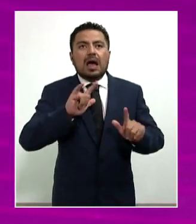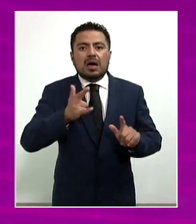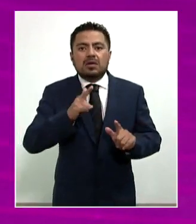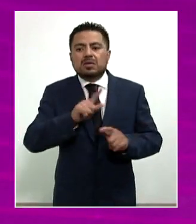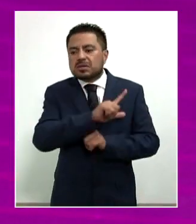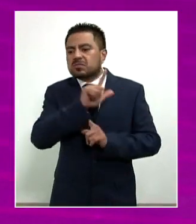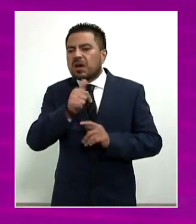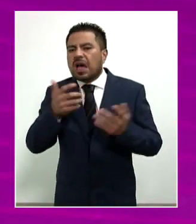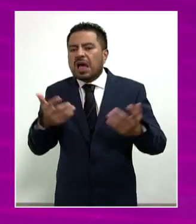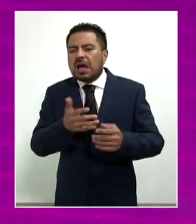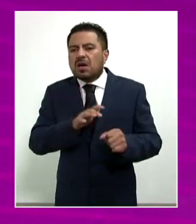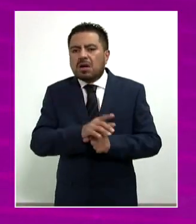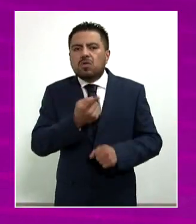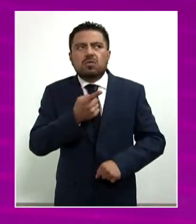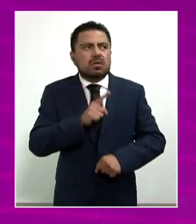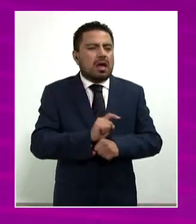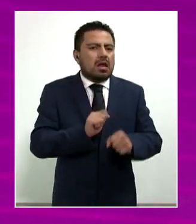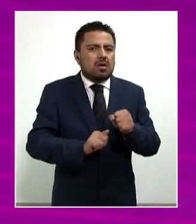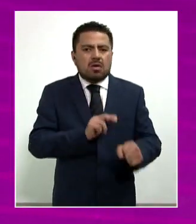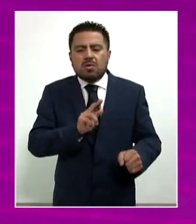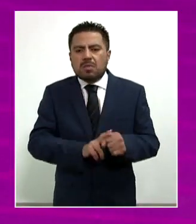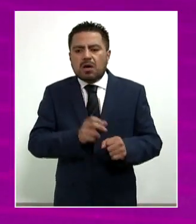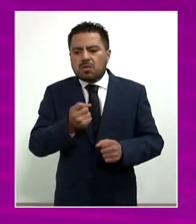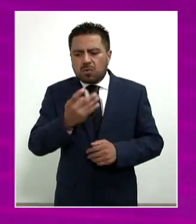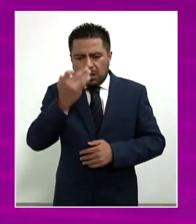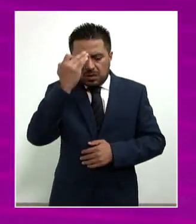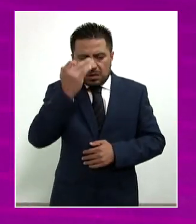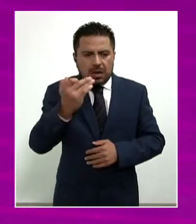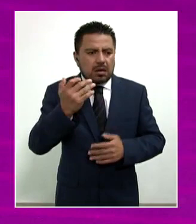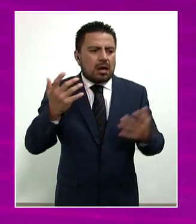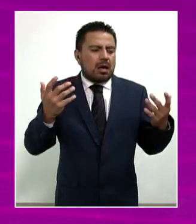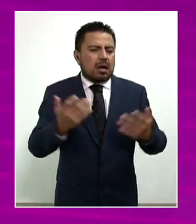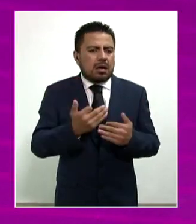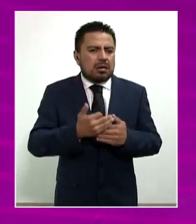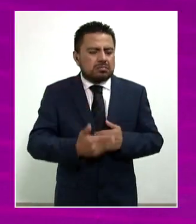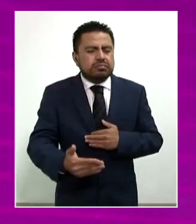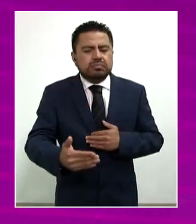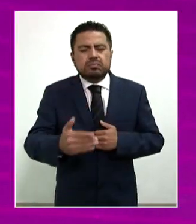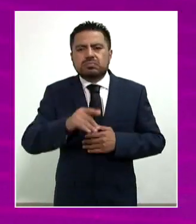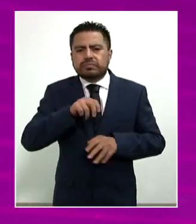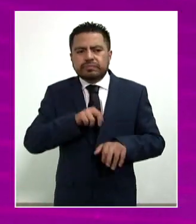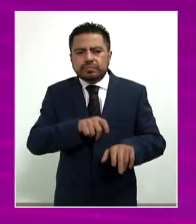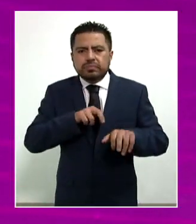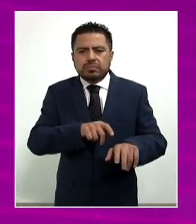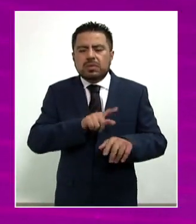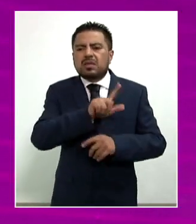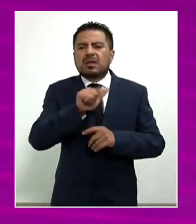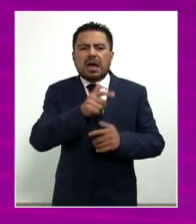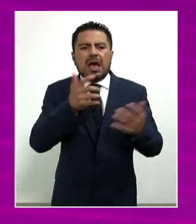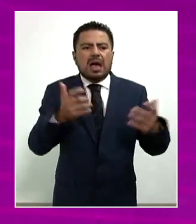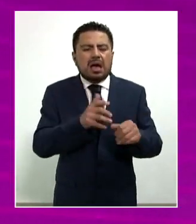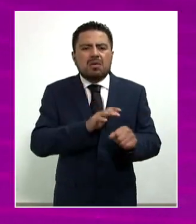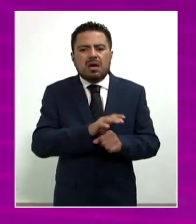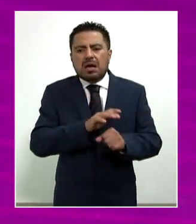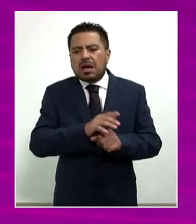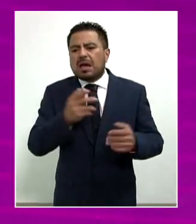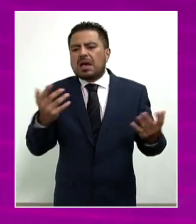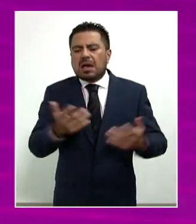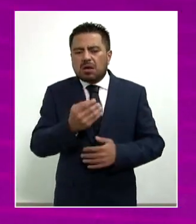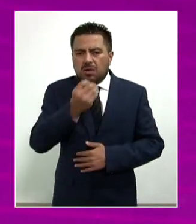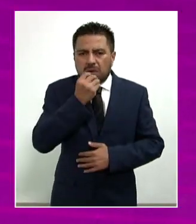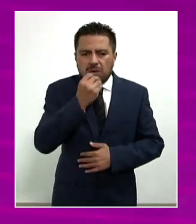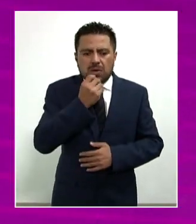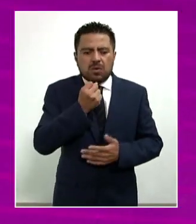después qué es lo que hace en un día normal, cuánto tiempo se tarda en caminar y después qué es lo que hace, qué es lo que